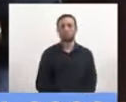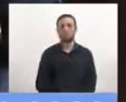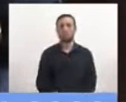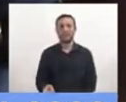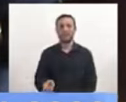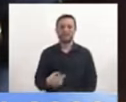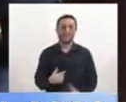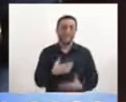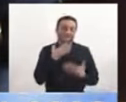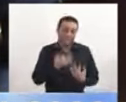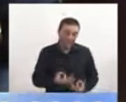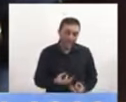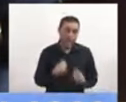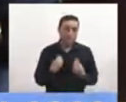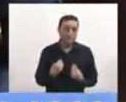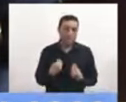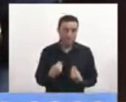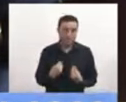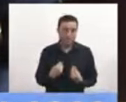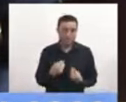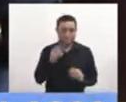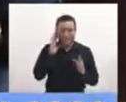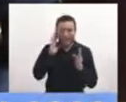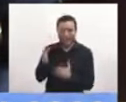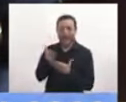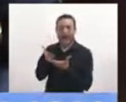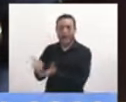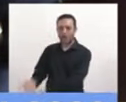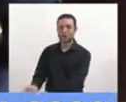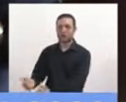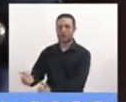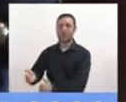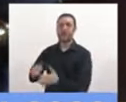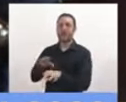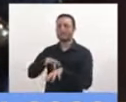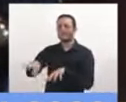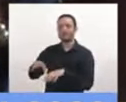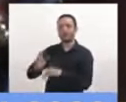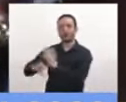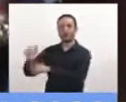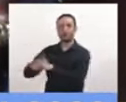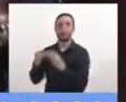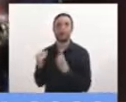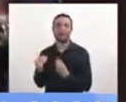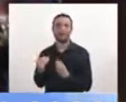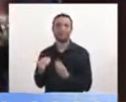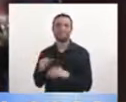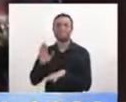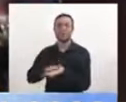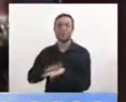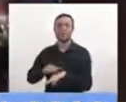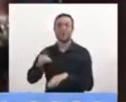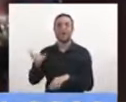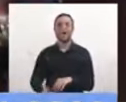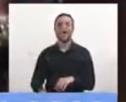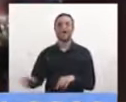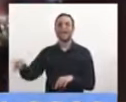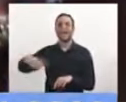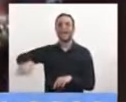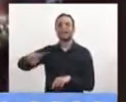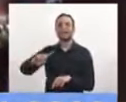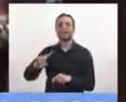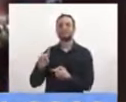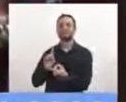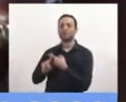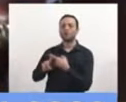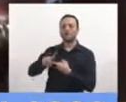que tienen las cámaras y que tiene el gremio. Eso también es apropiación del Estado por parte de